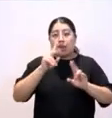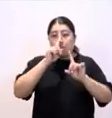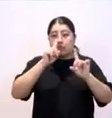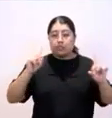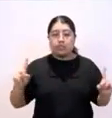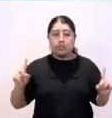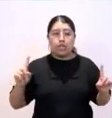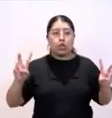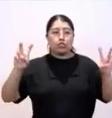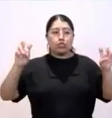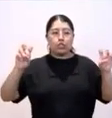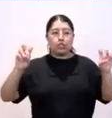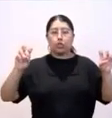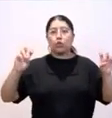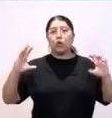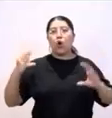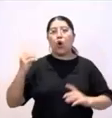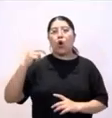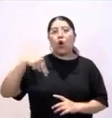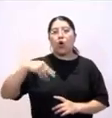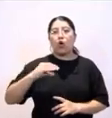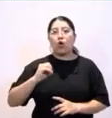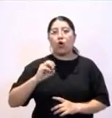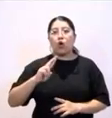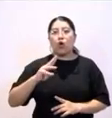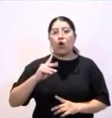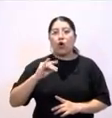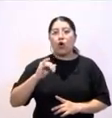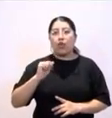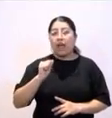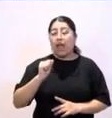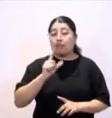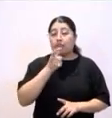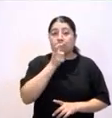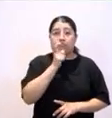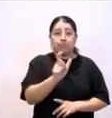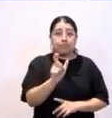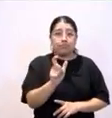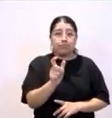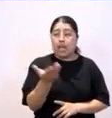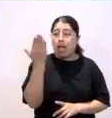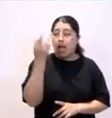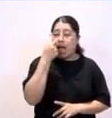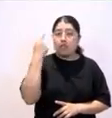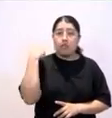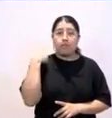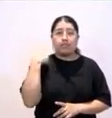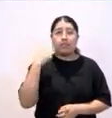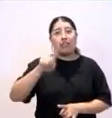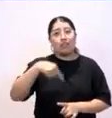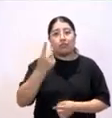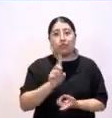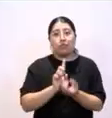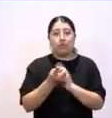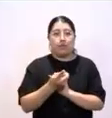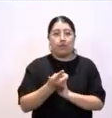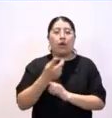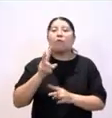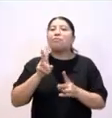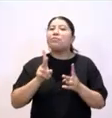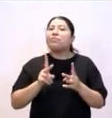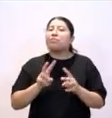el título de Concordia, como hicieron el año pasado en un primer momento, aunque luego lo modificaron. Y me voy a centrar ya en otro aspecto que